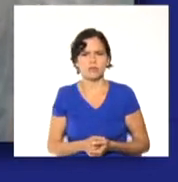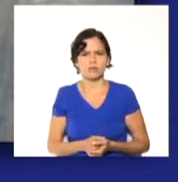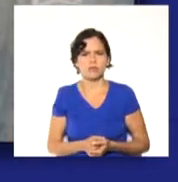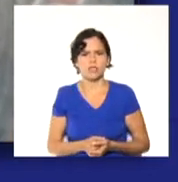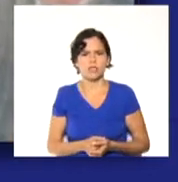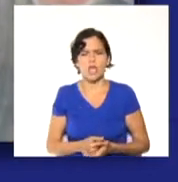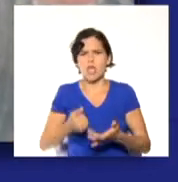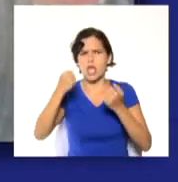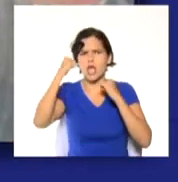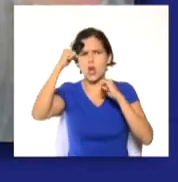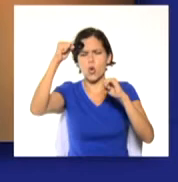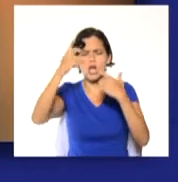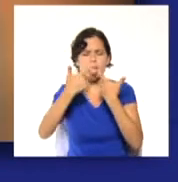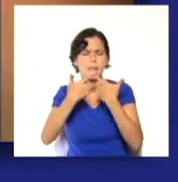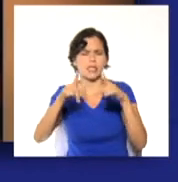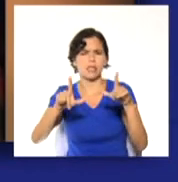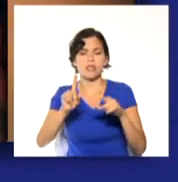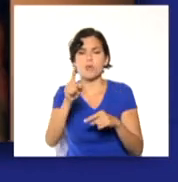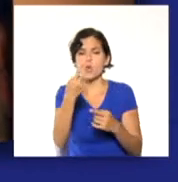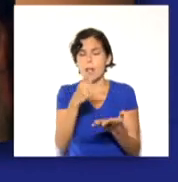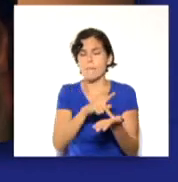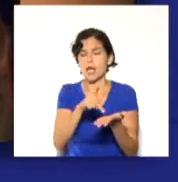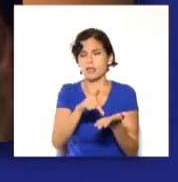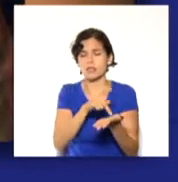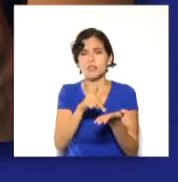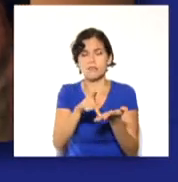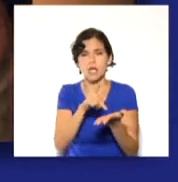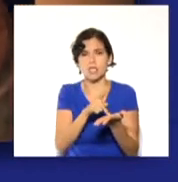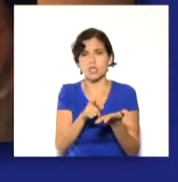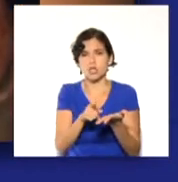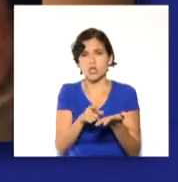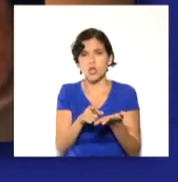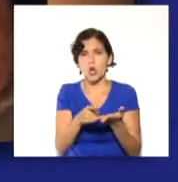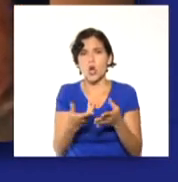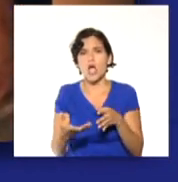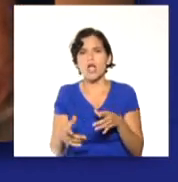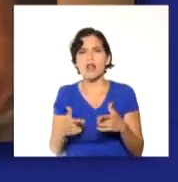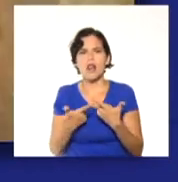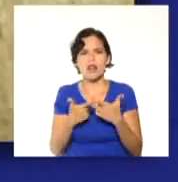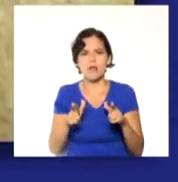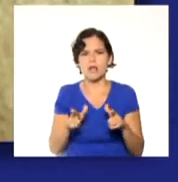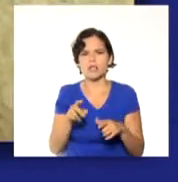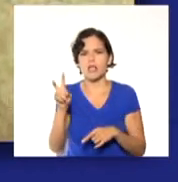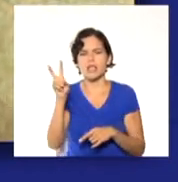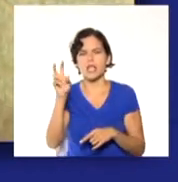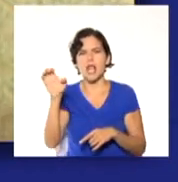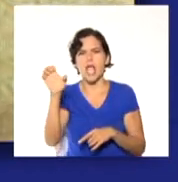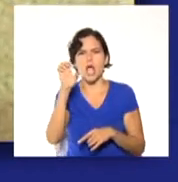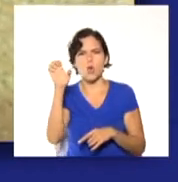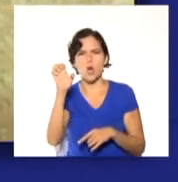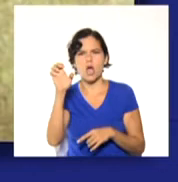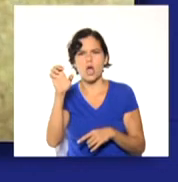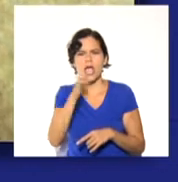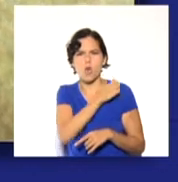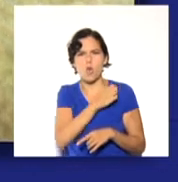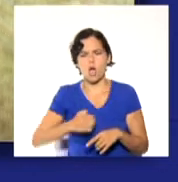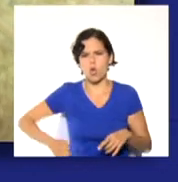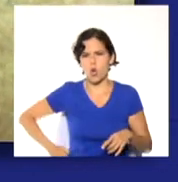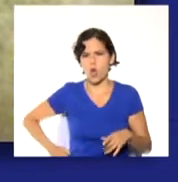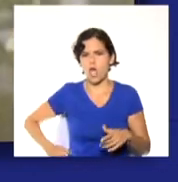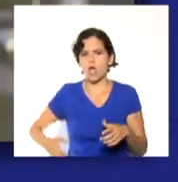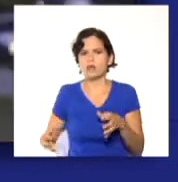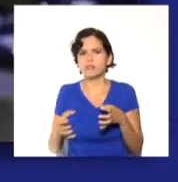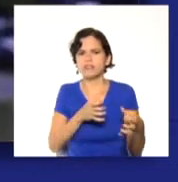heroína independentista que tuvo una participación activa en la gesta emancipadora de Ecuador al luchar en la batalla de